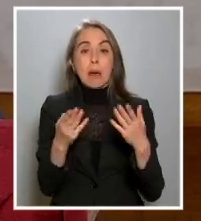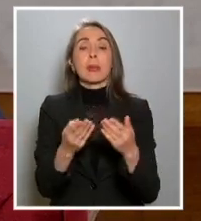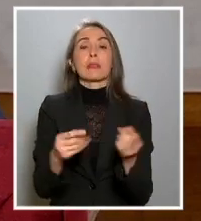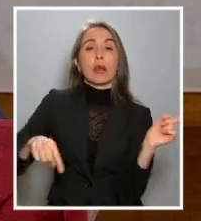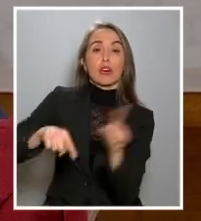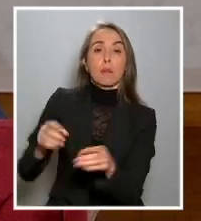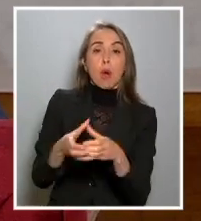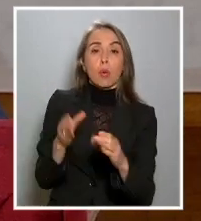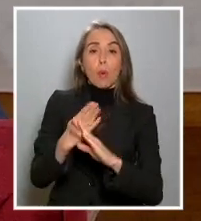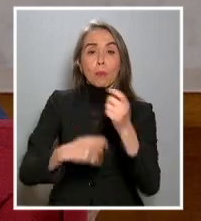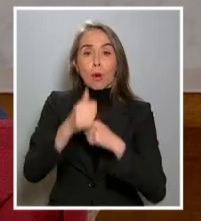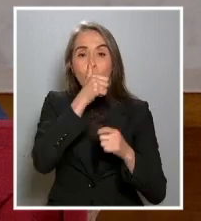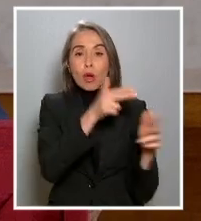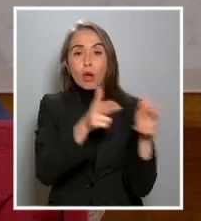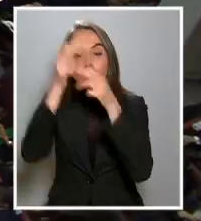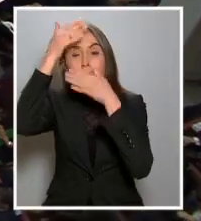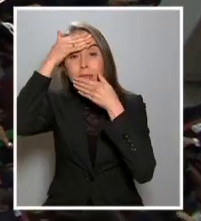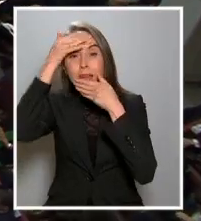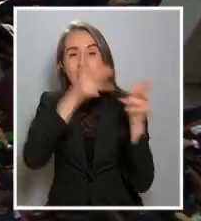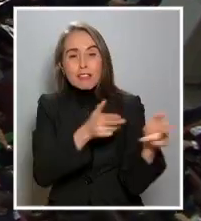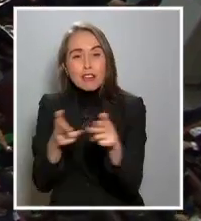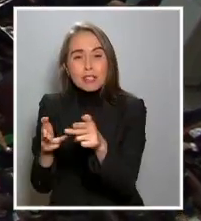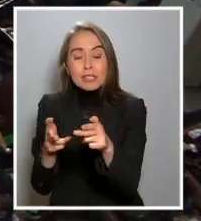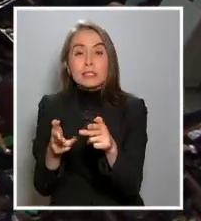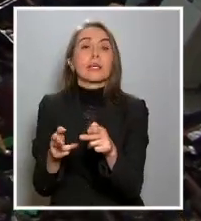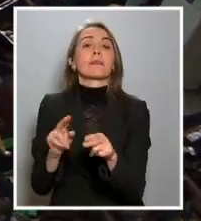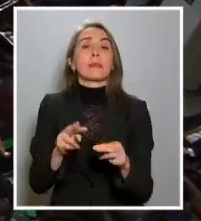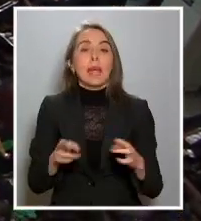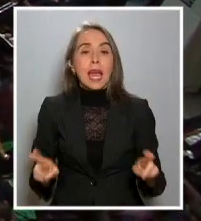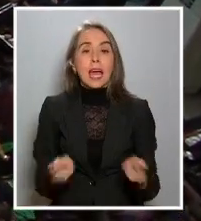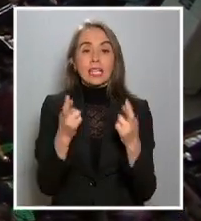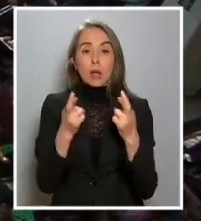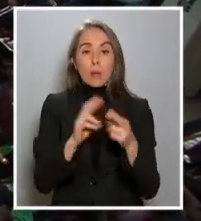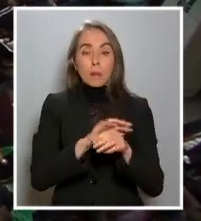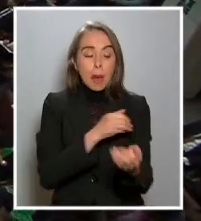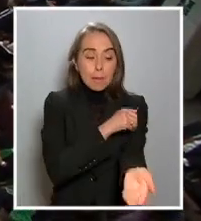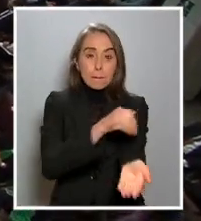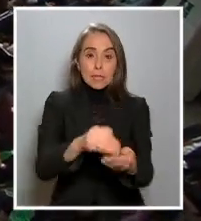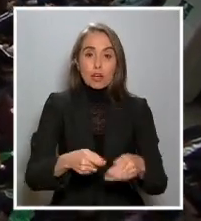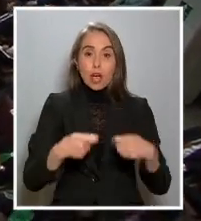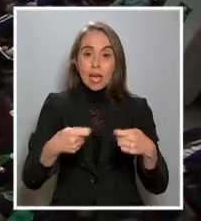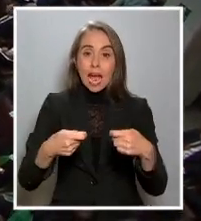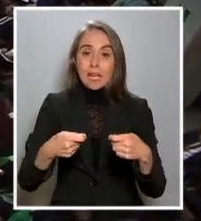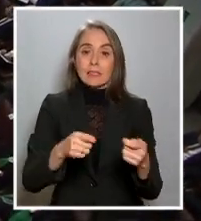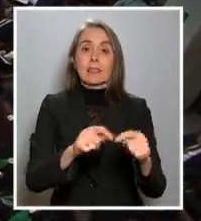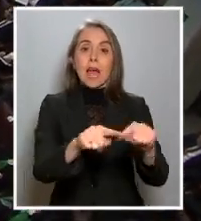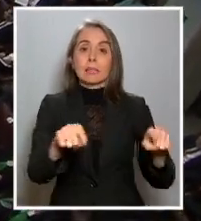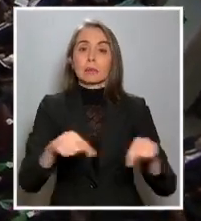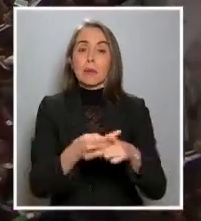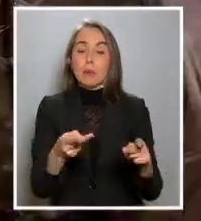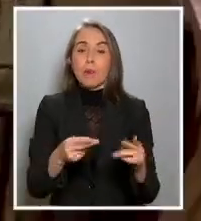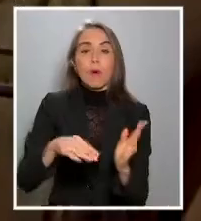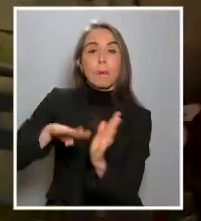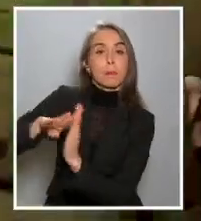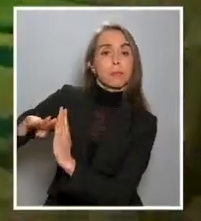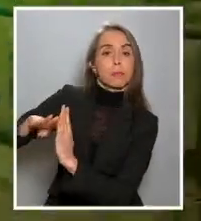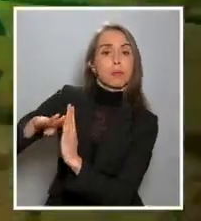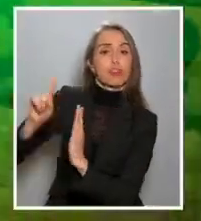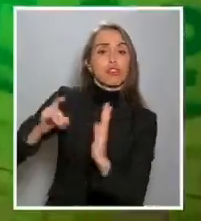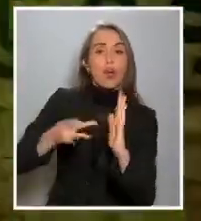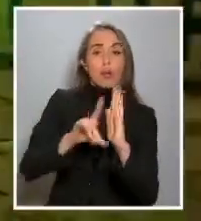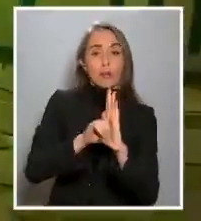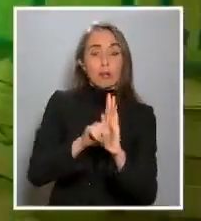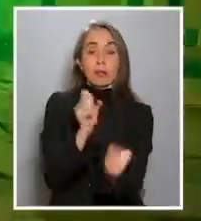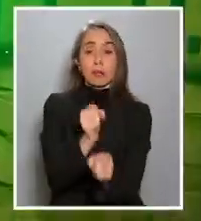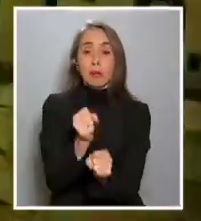bandas y recuperar e invertir en espacios públicos para poder prevenir delitos. En este trabajo, la labor